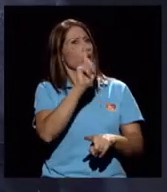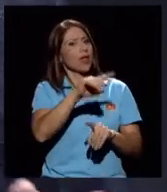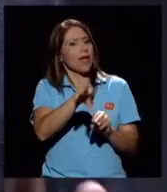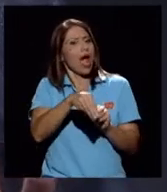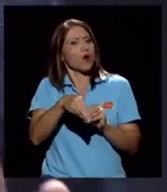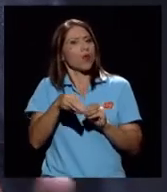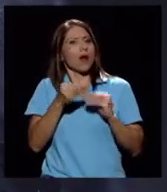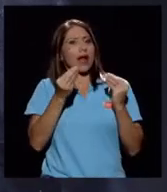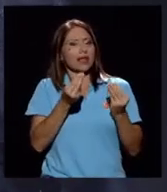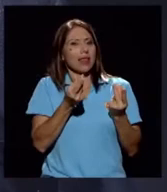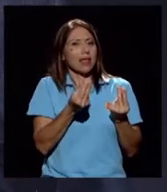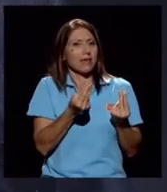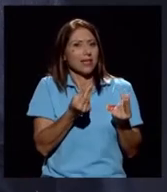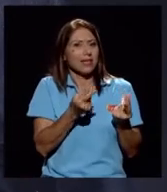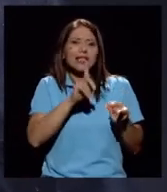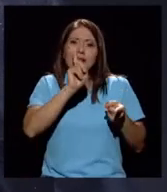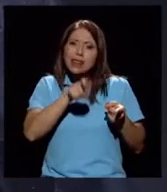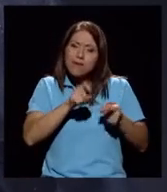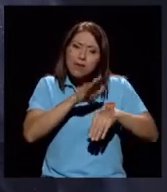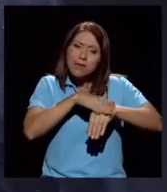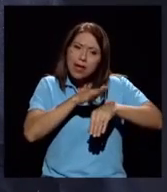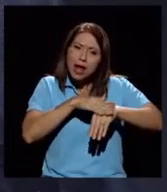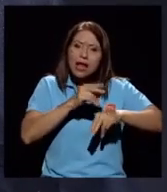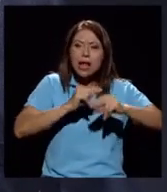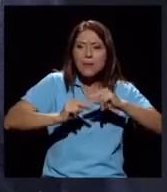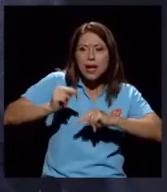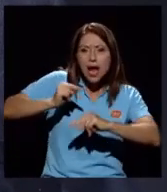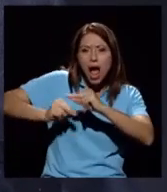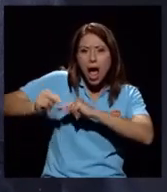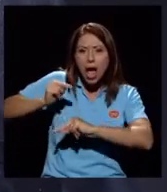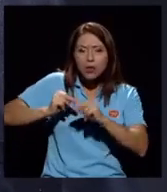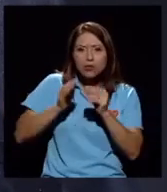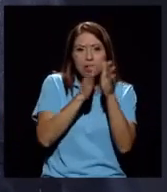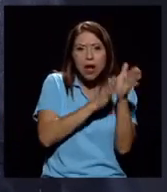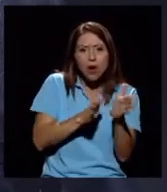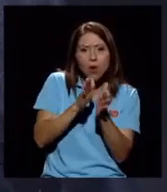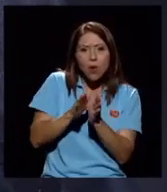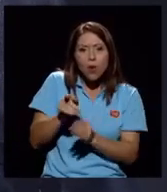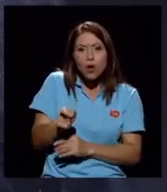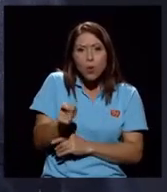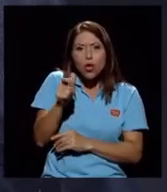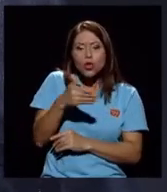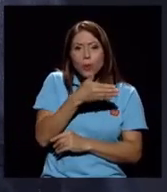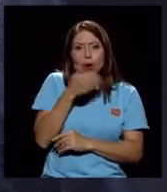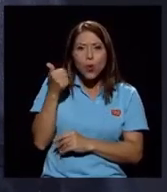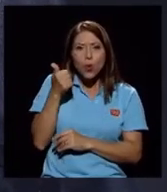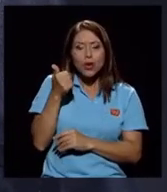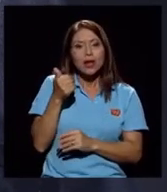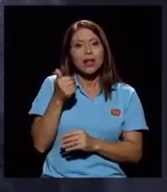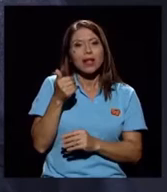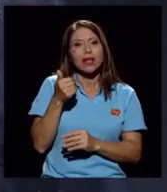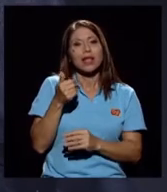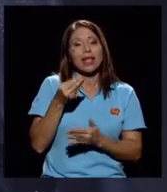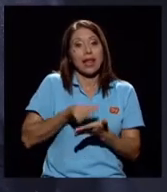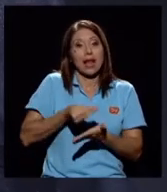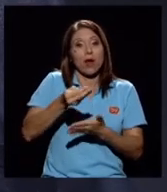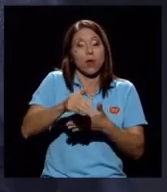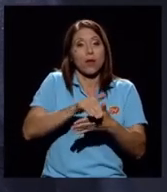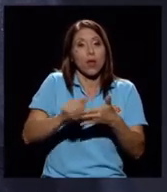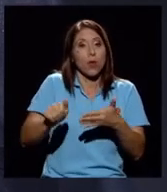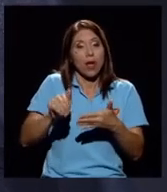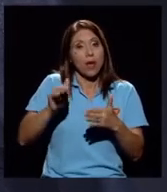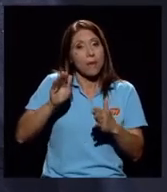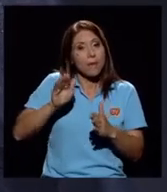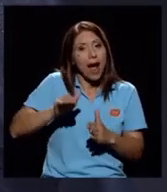dejara a que el mercado se acomodará un poquito mejor y que el tipo de cambio pues bajará